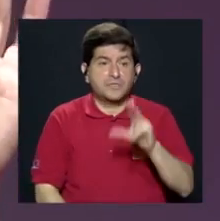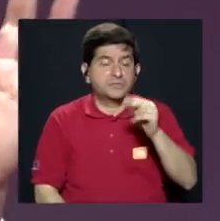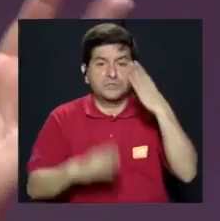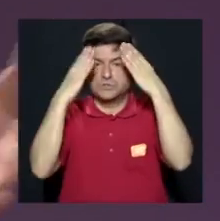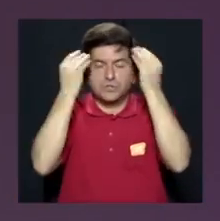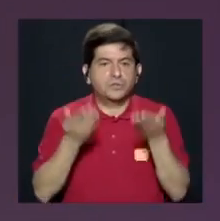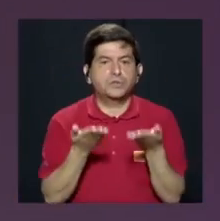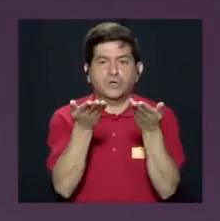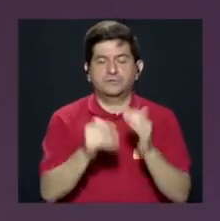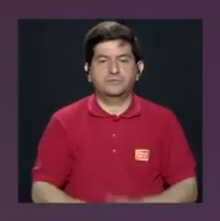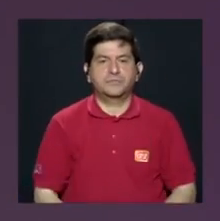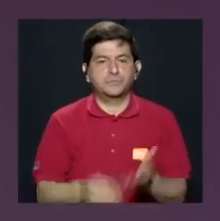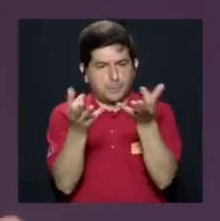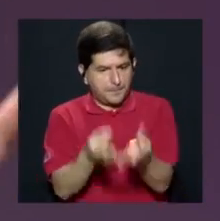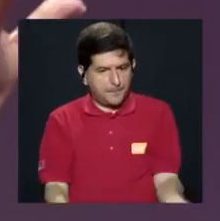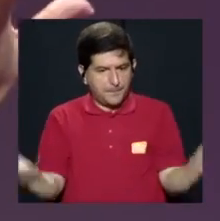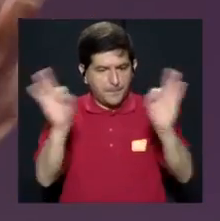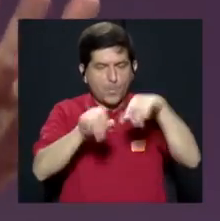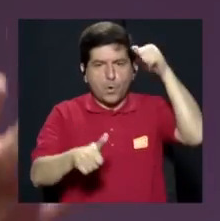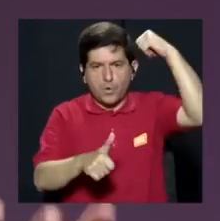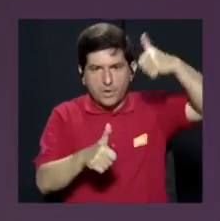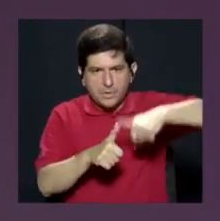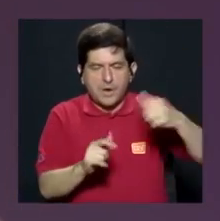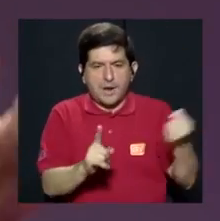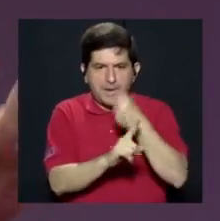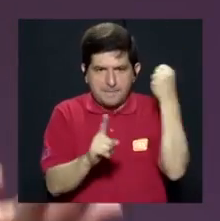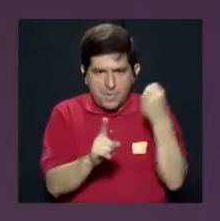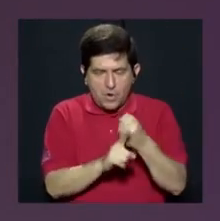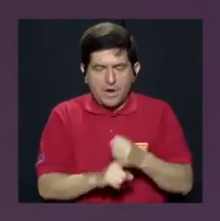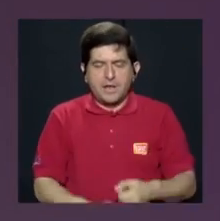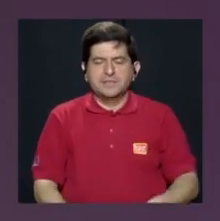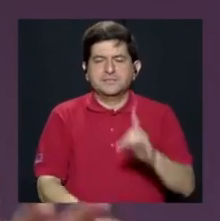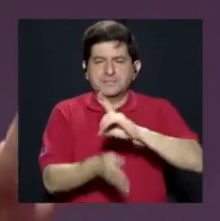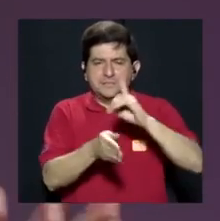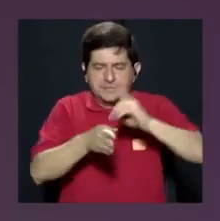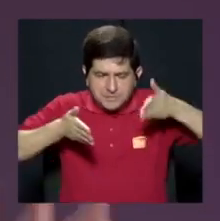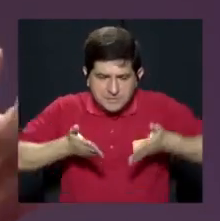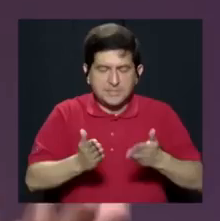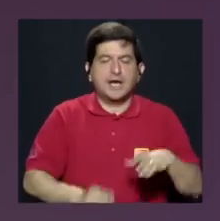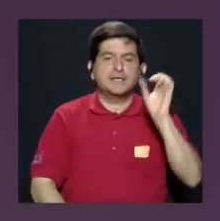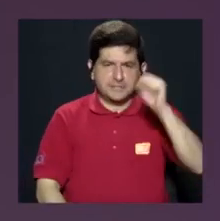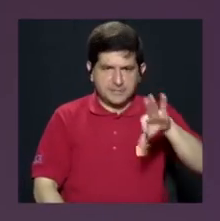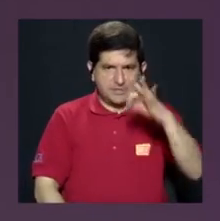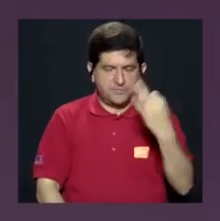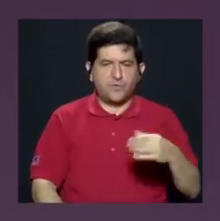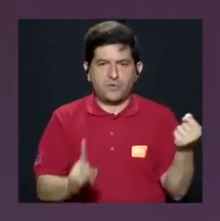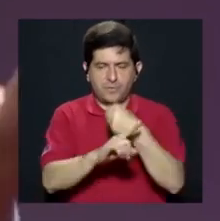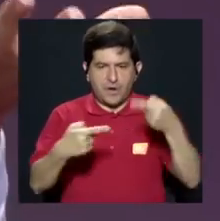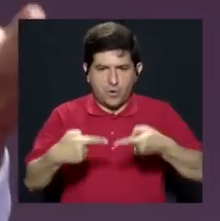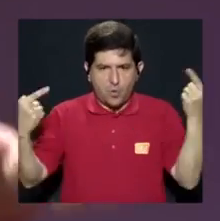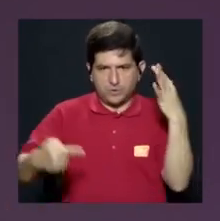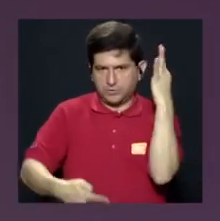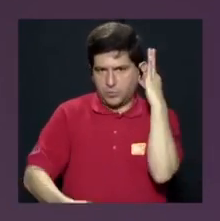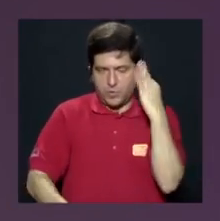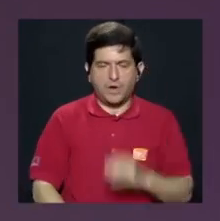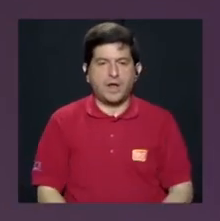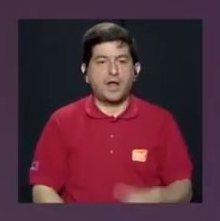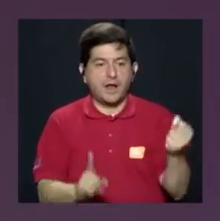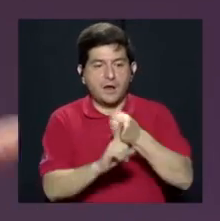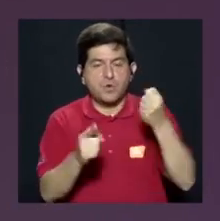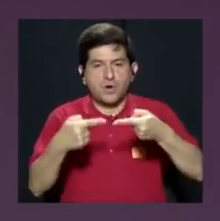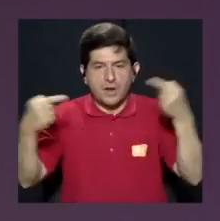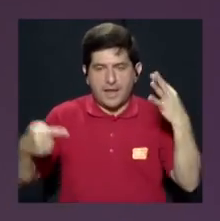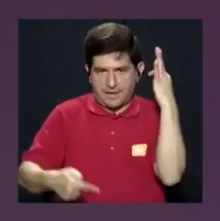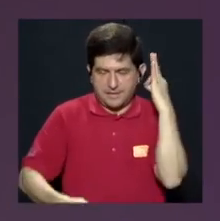ninguna información. Por eso es importante recordar que la violencia obstétrica, si bien es una forma de violencia contra las mujeres, es una forma de violencia contra